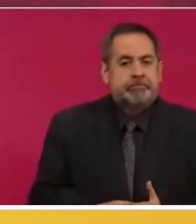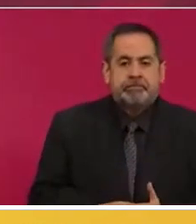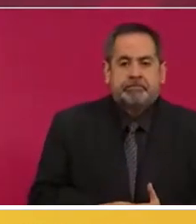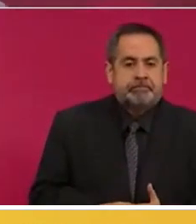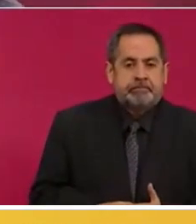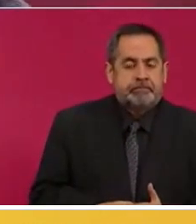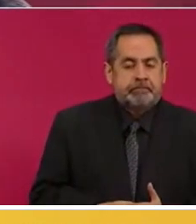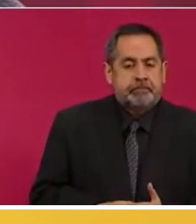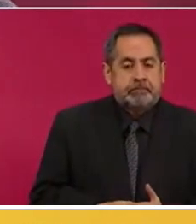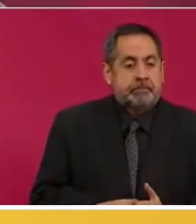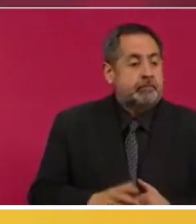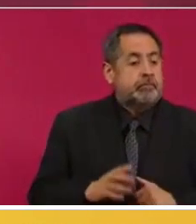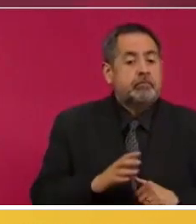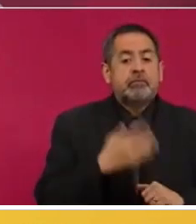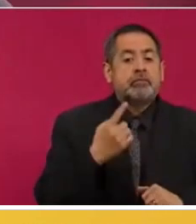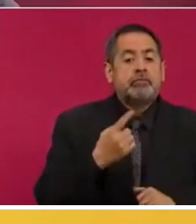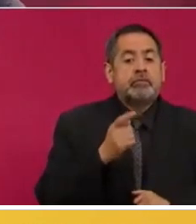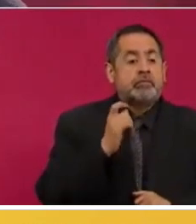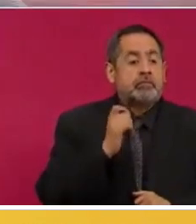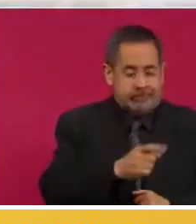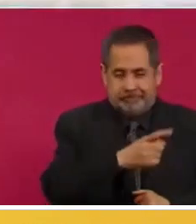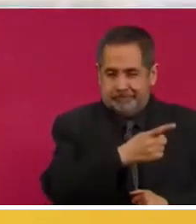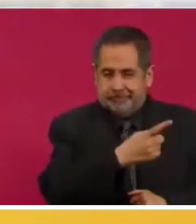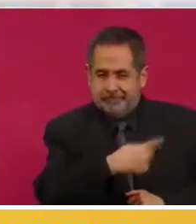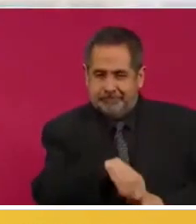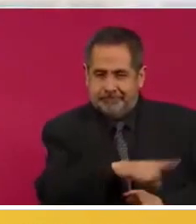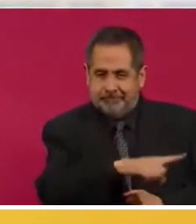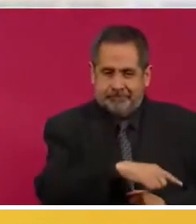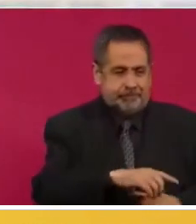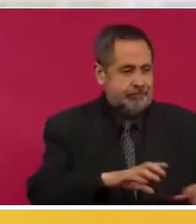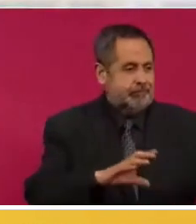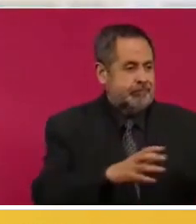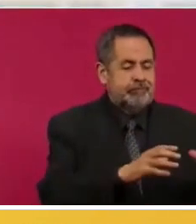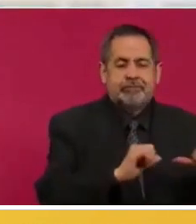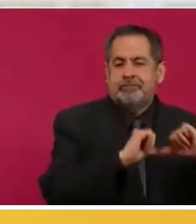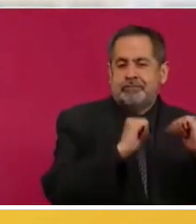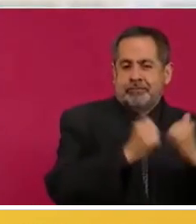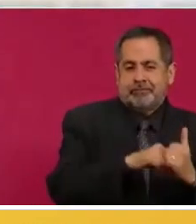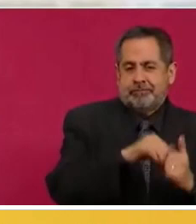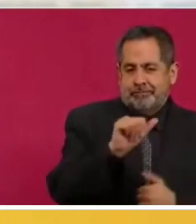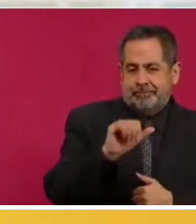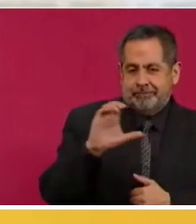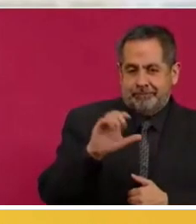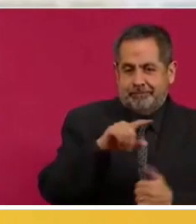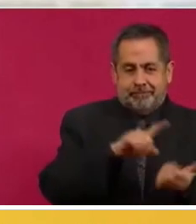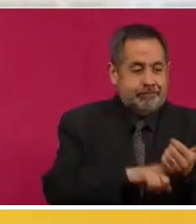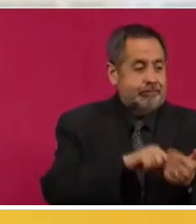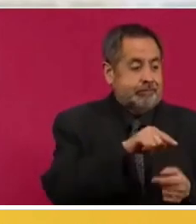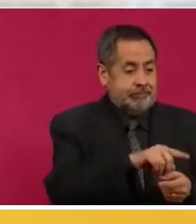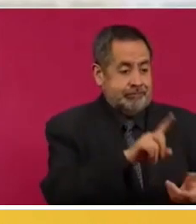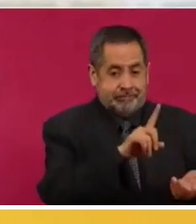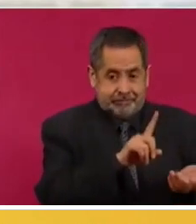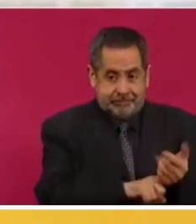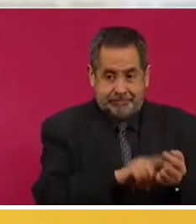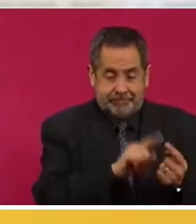porque todos los que están en esa asociación civil tienen que